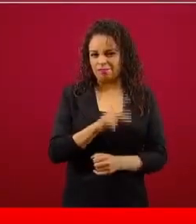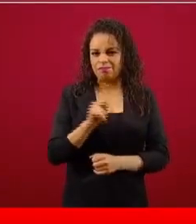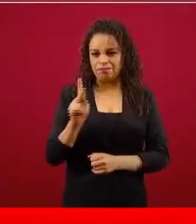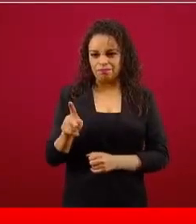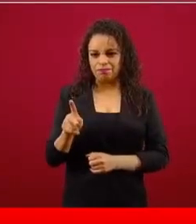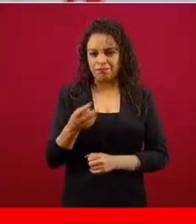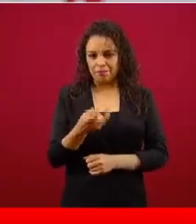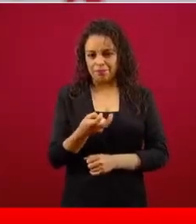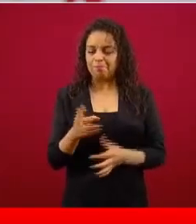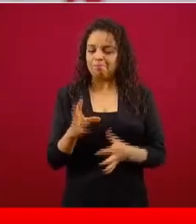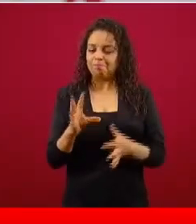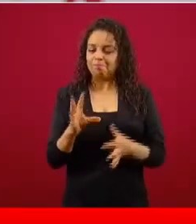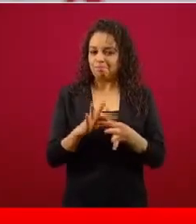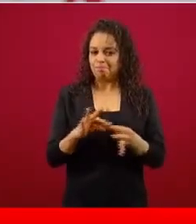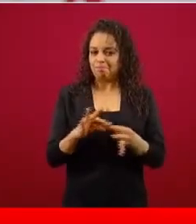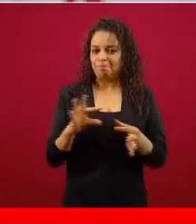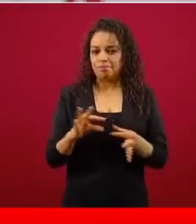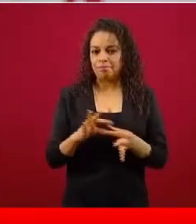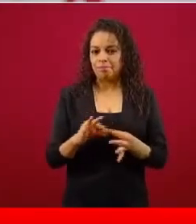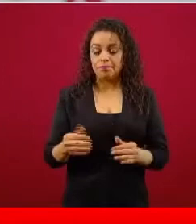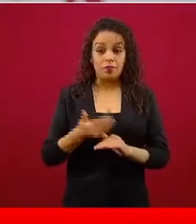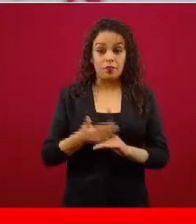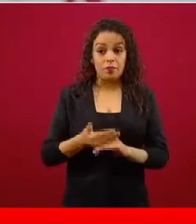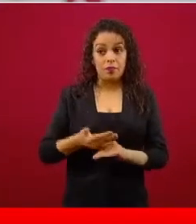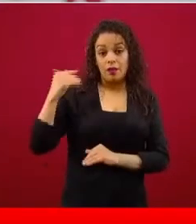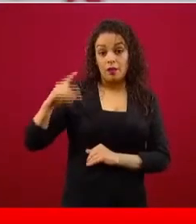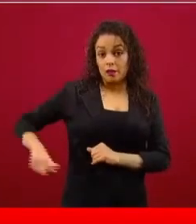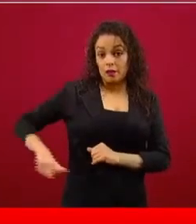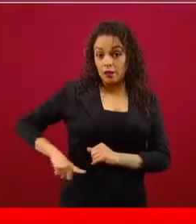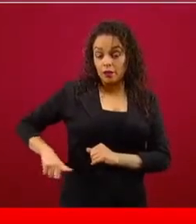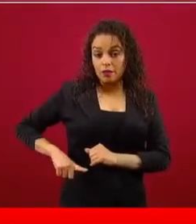Cuando un gobierno anterior